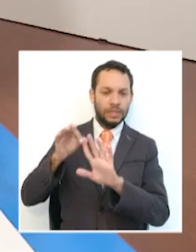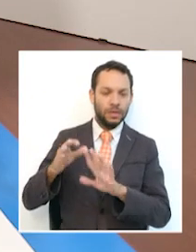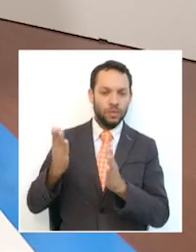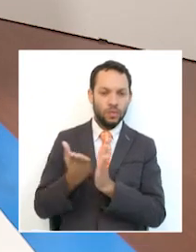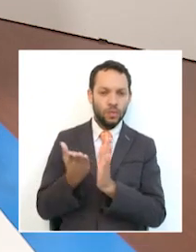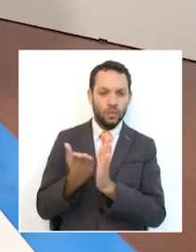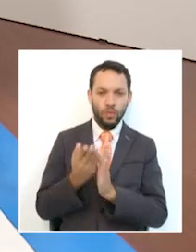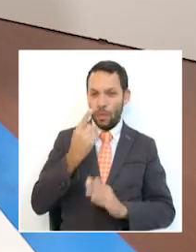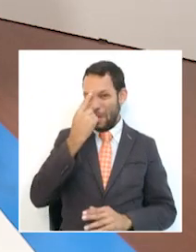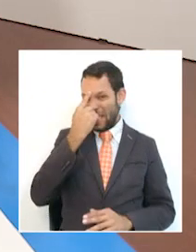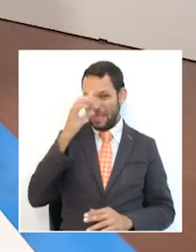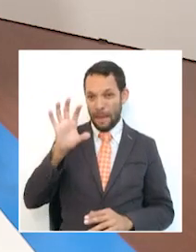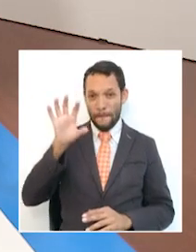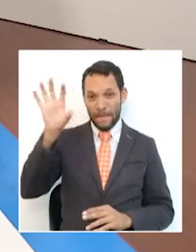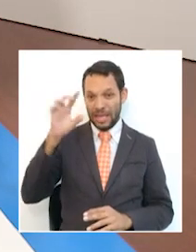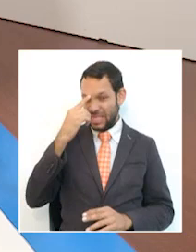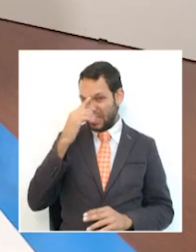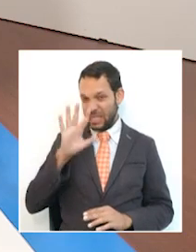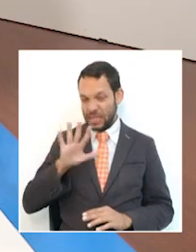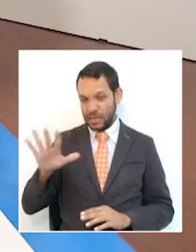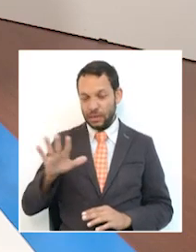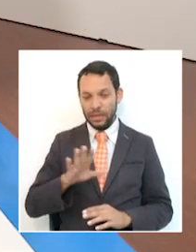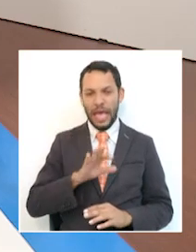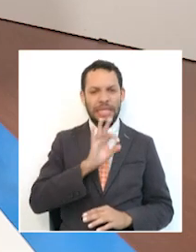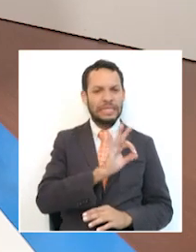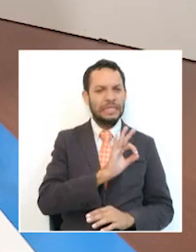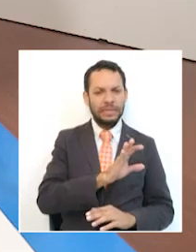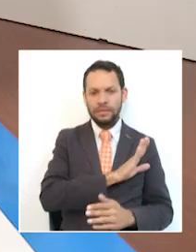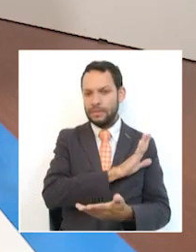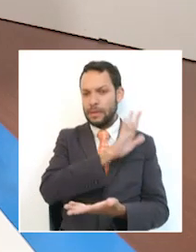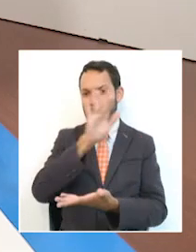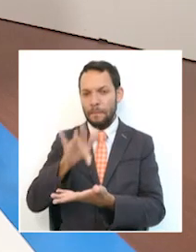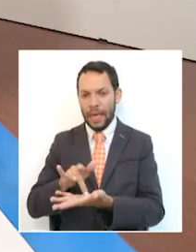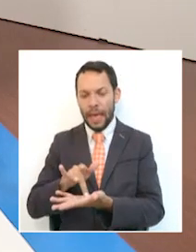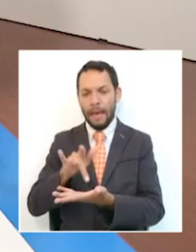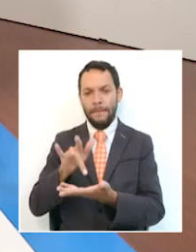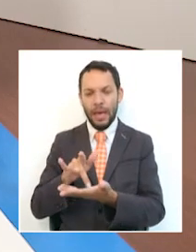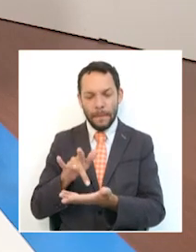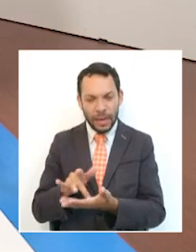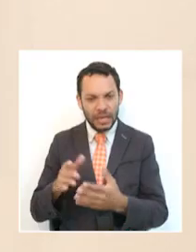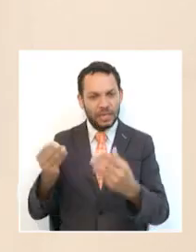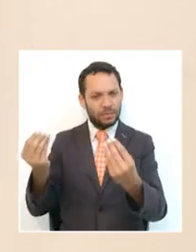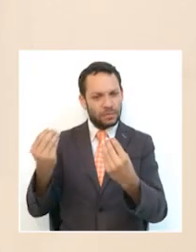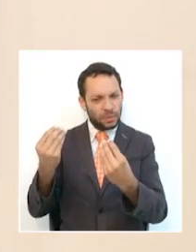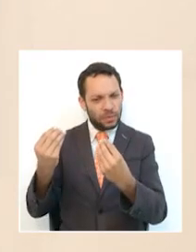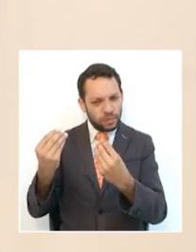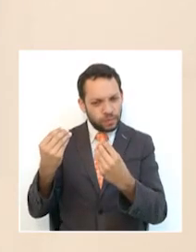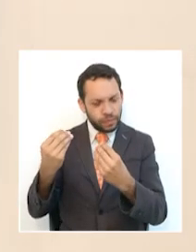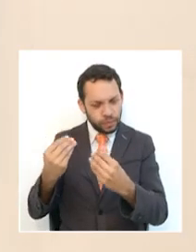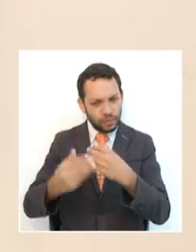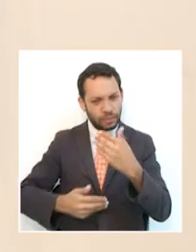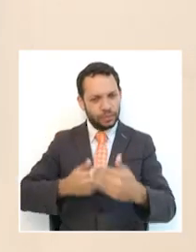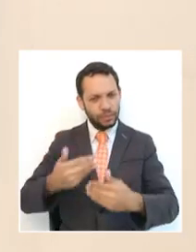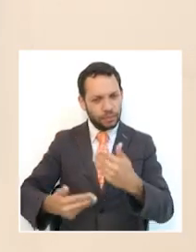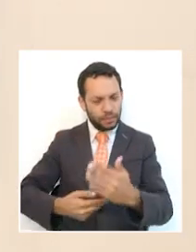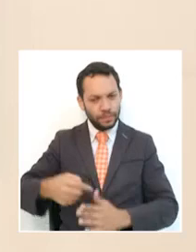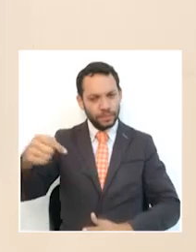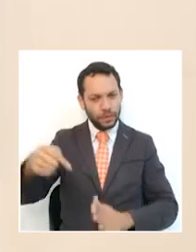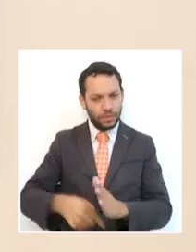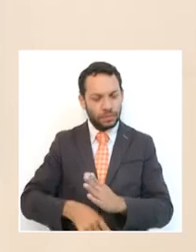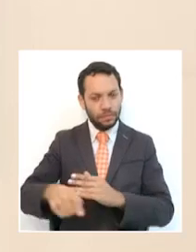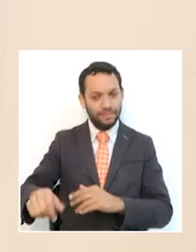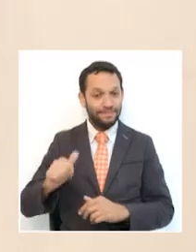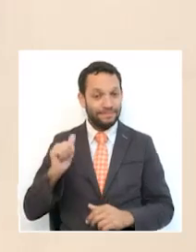constantemente se desplaza hasta allá para profundizar en sus estudios en la medicina ayurveda y definitivamente